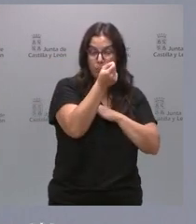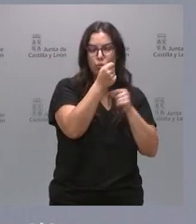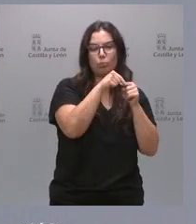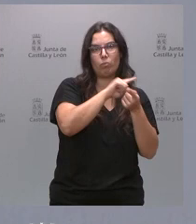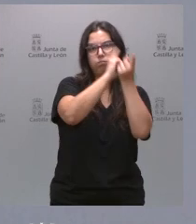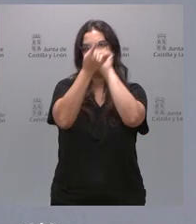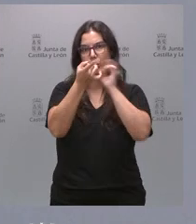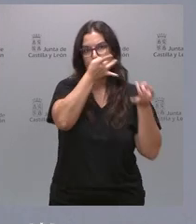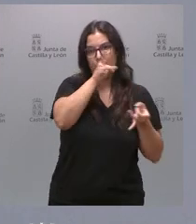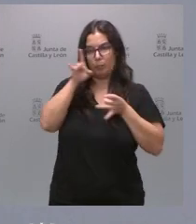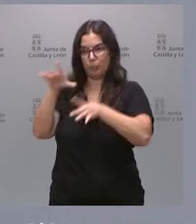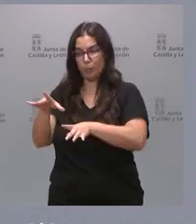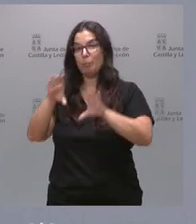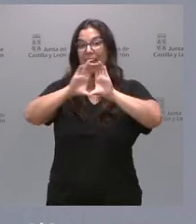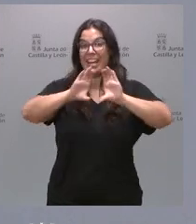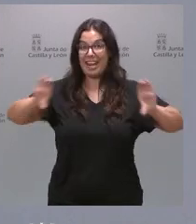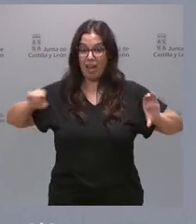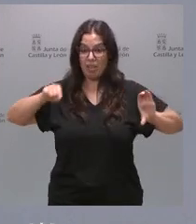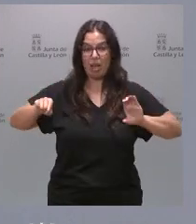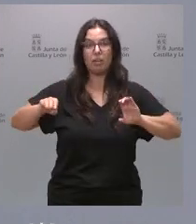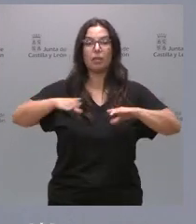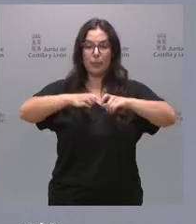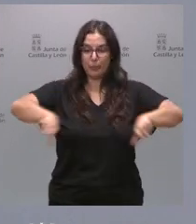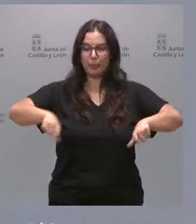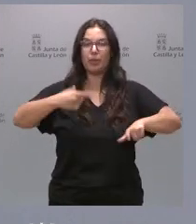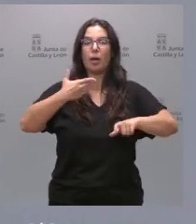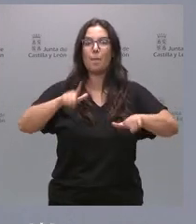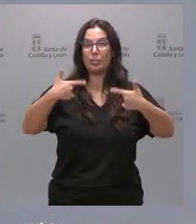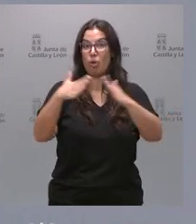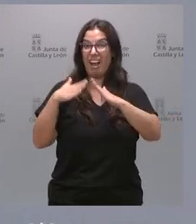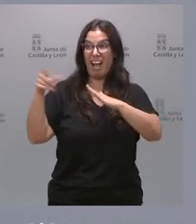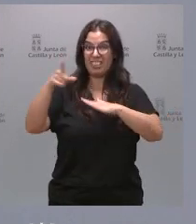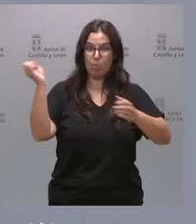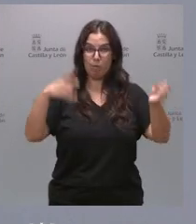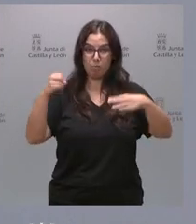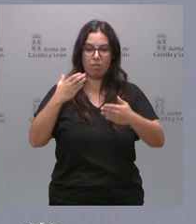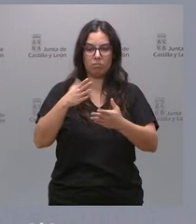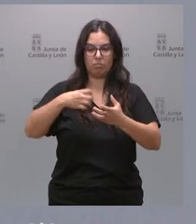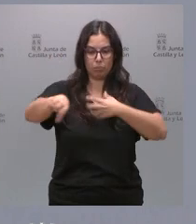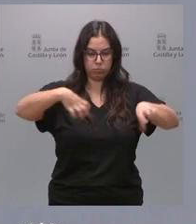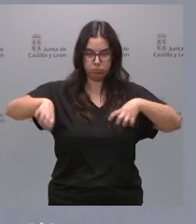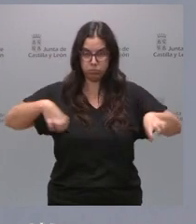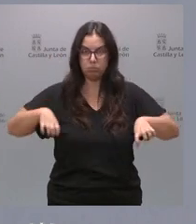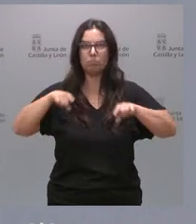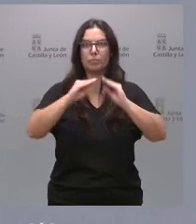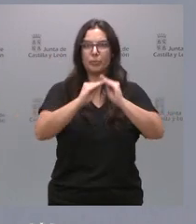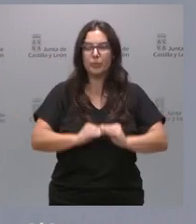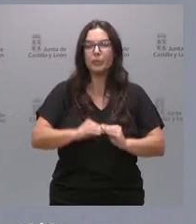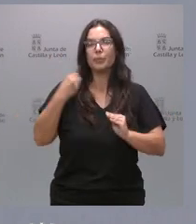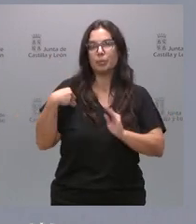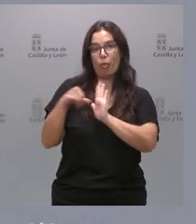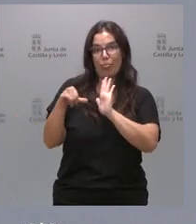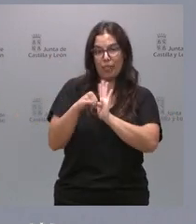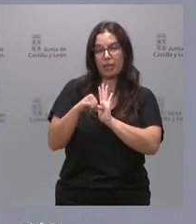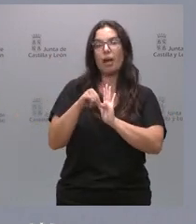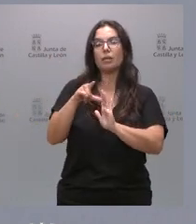se va a construir una nave destinada a la recogida selectiva de residuos domésticos que se va a localizar junto a las actuales instalaciones del centro de tratamiento de residuos